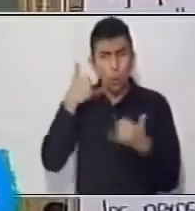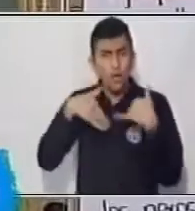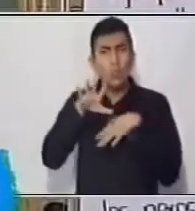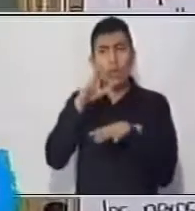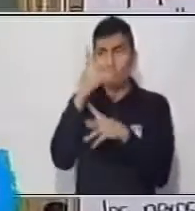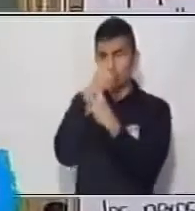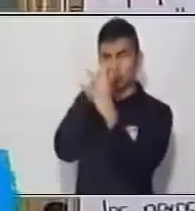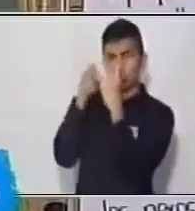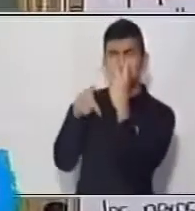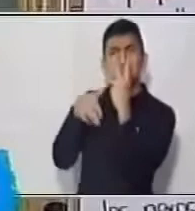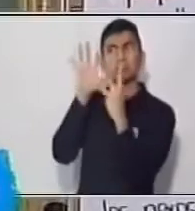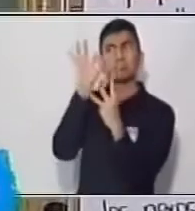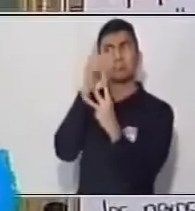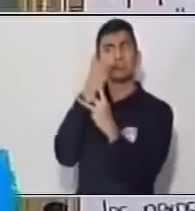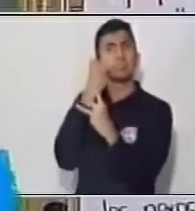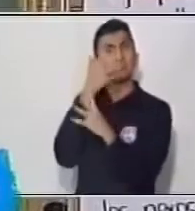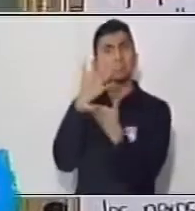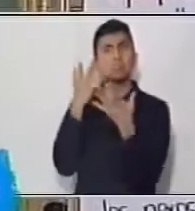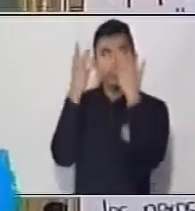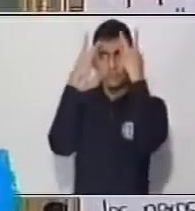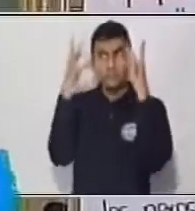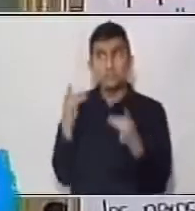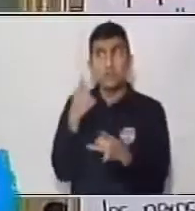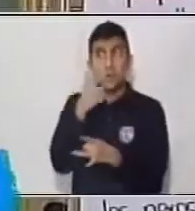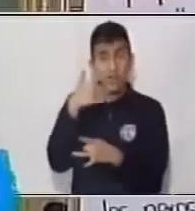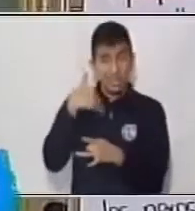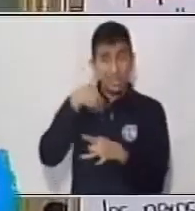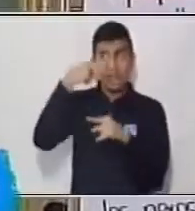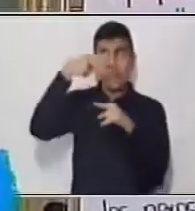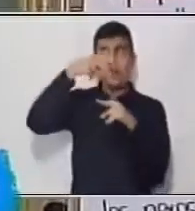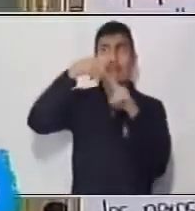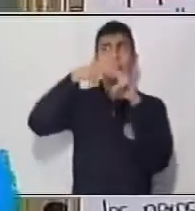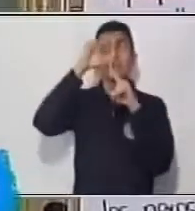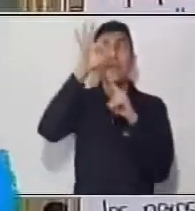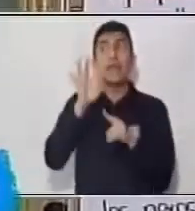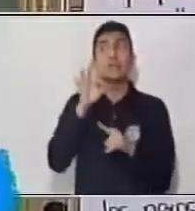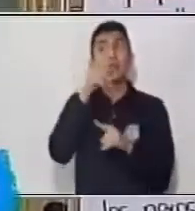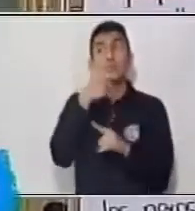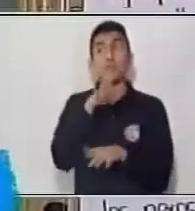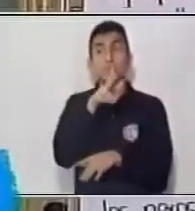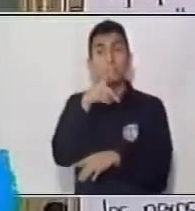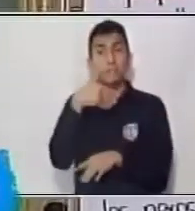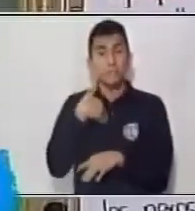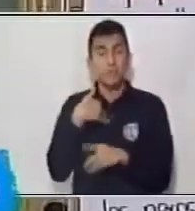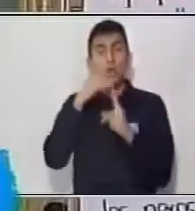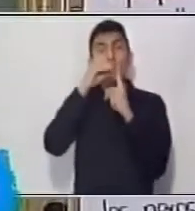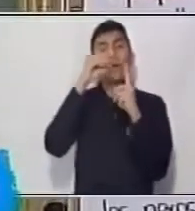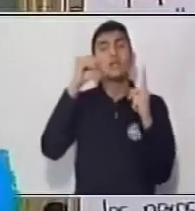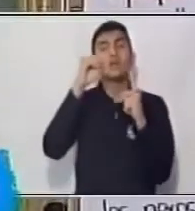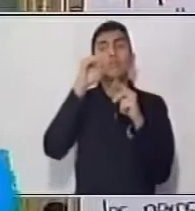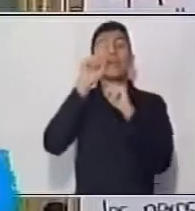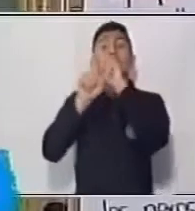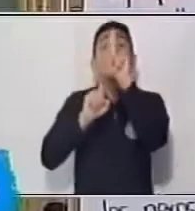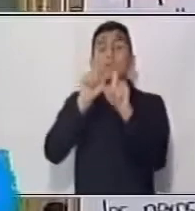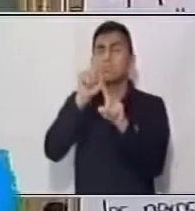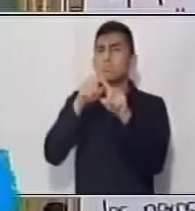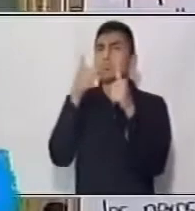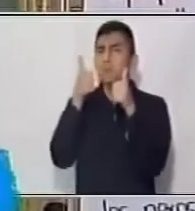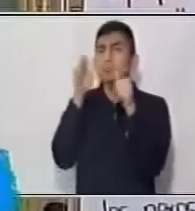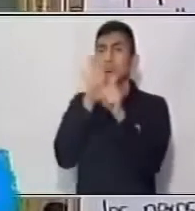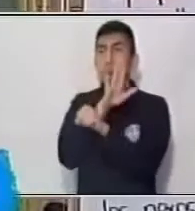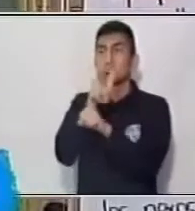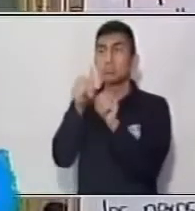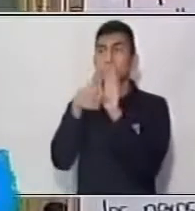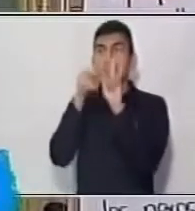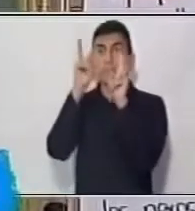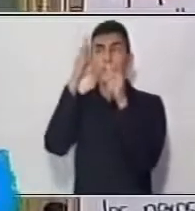acciones, ¿sí? Y hay un nexo. Esto es una oración interrogativa, pero es compleja porque